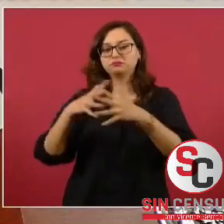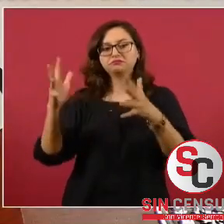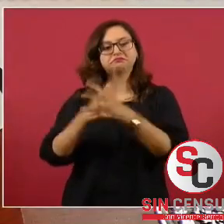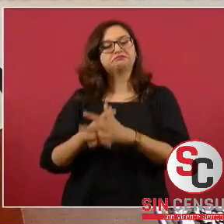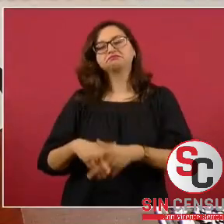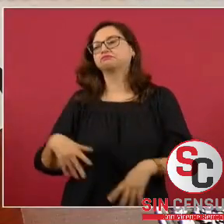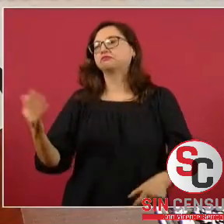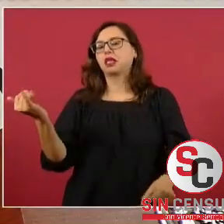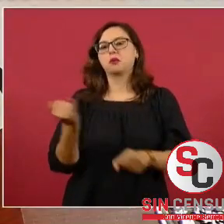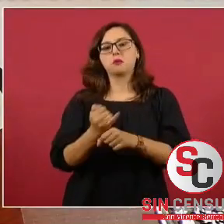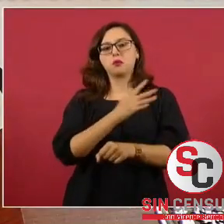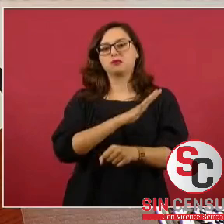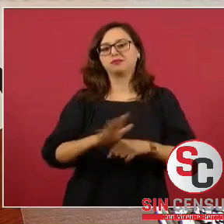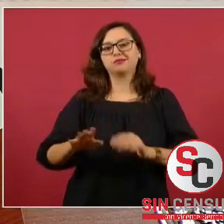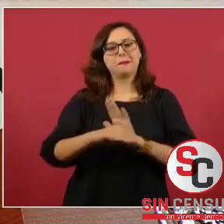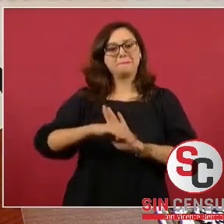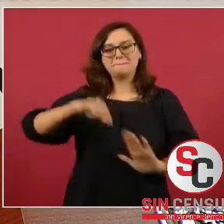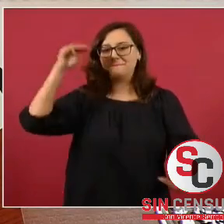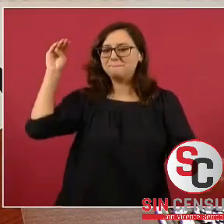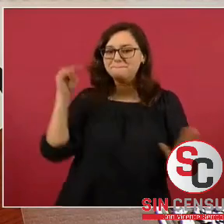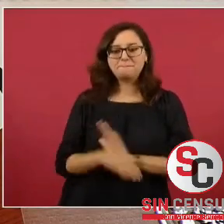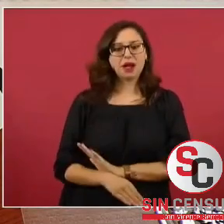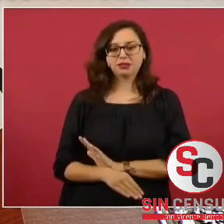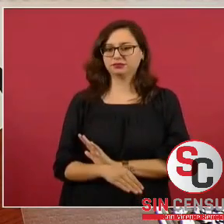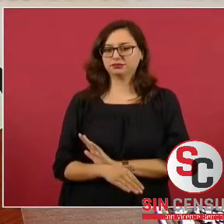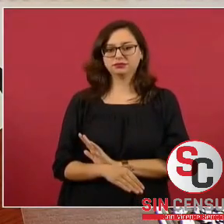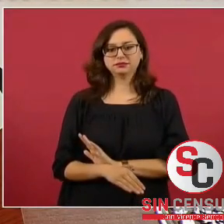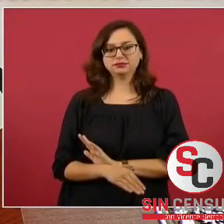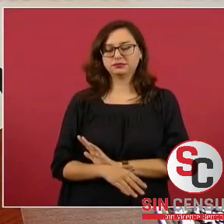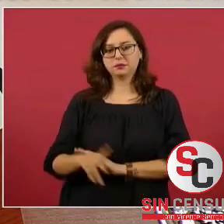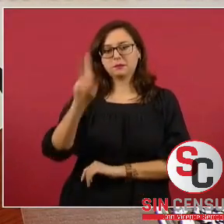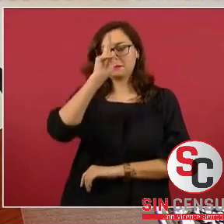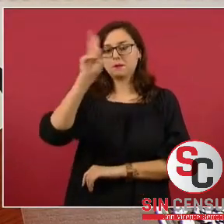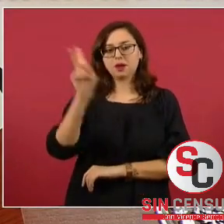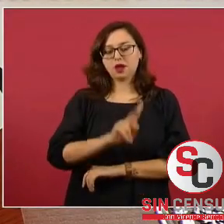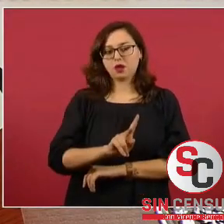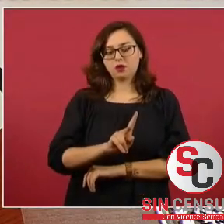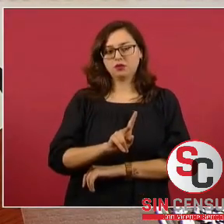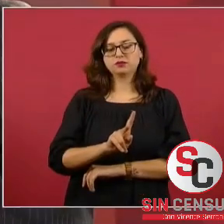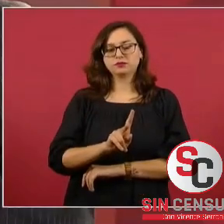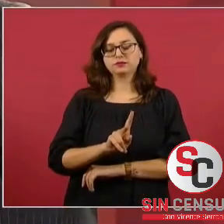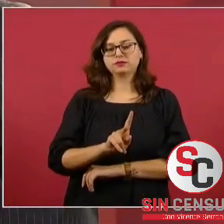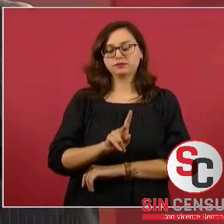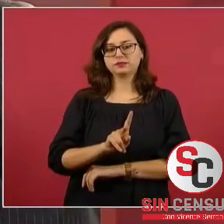la crisis del modelo aplicado, impuesto